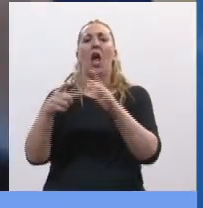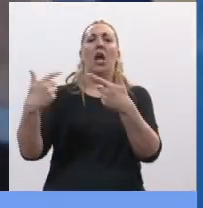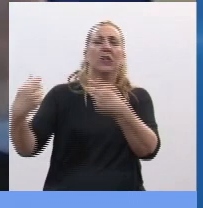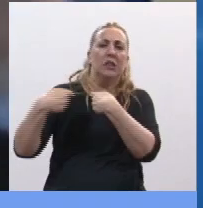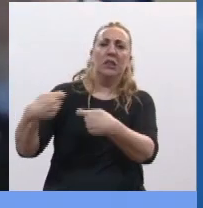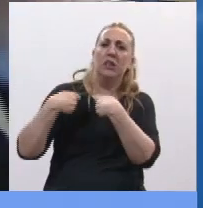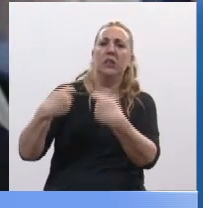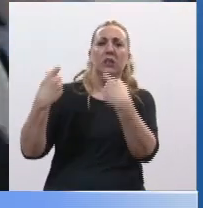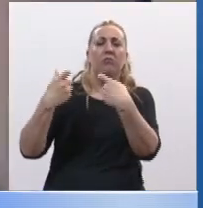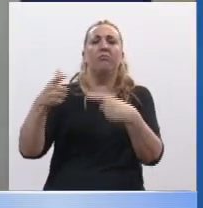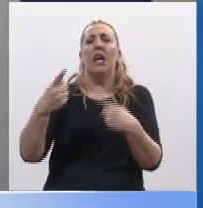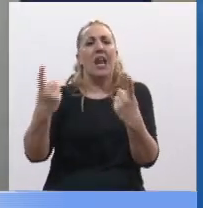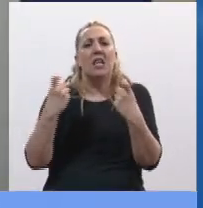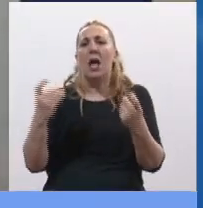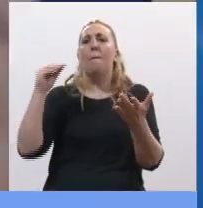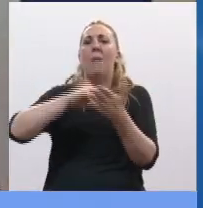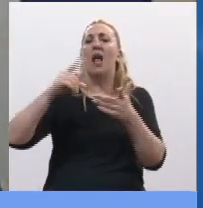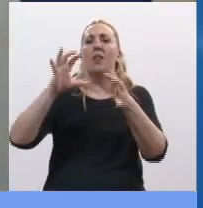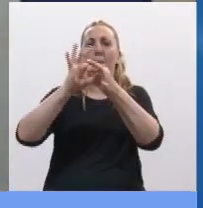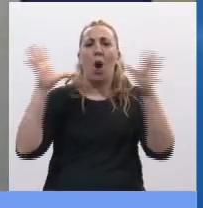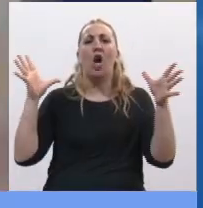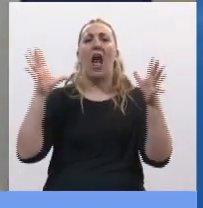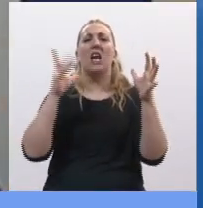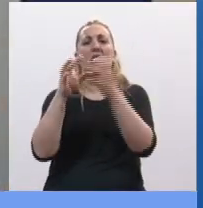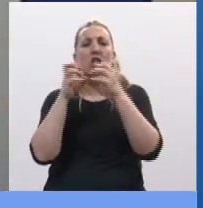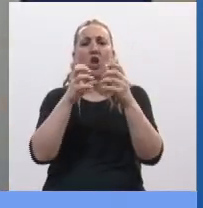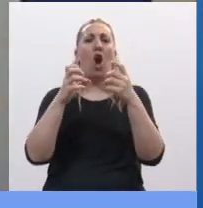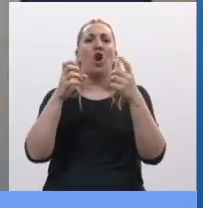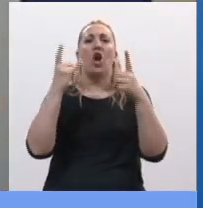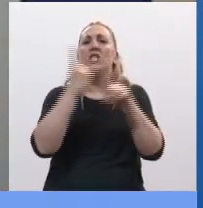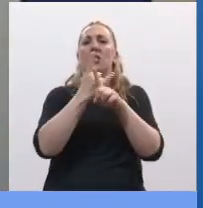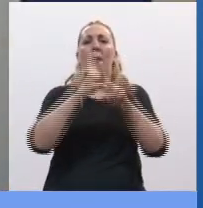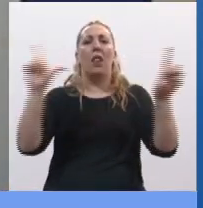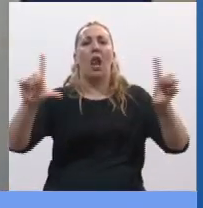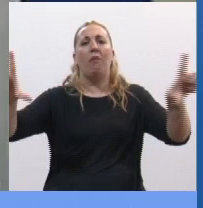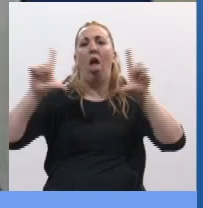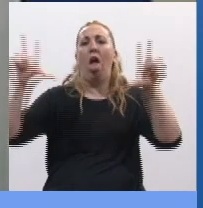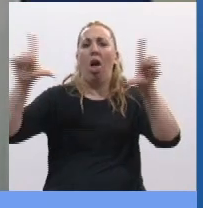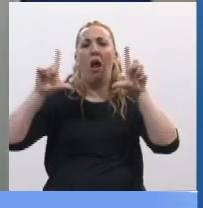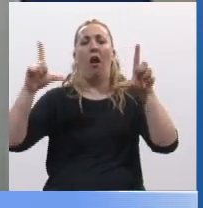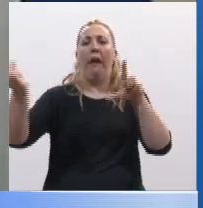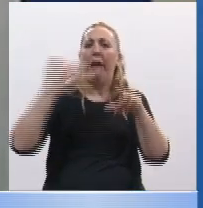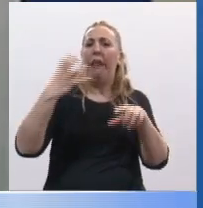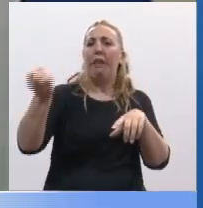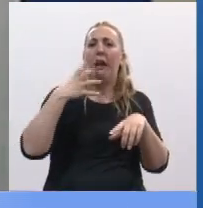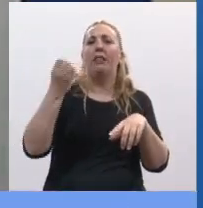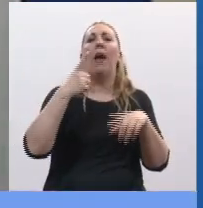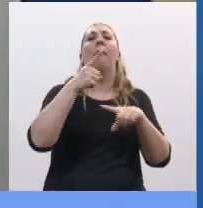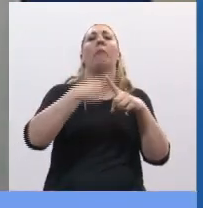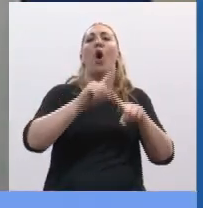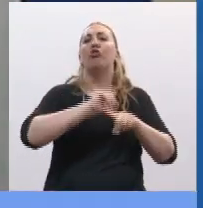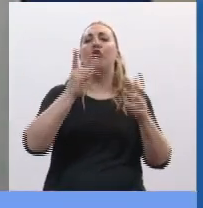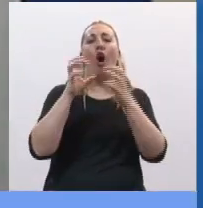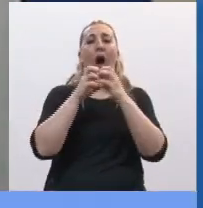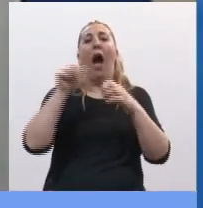corriéndonos por izquierda, y que necesitamos más democracia en cada sesión, en todos los medios de comunicación, criticándonos porque no tratamos este proyecto.